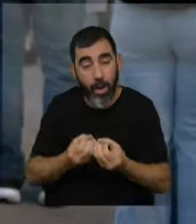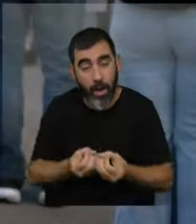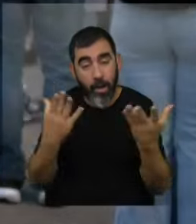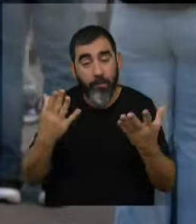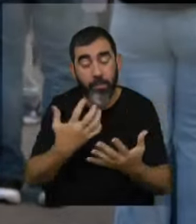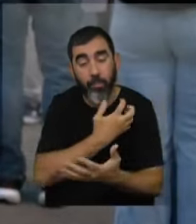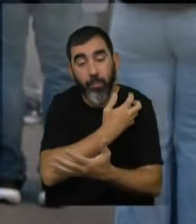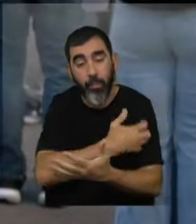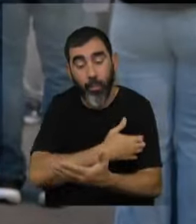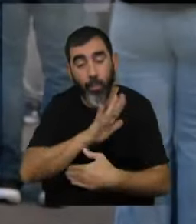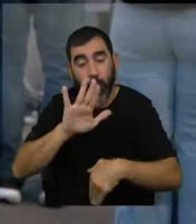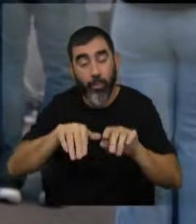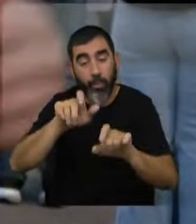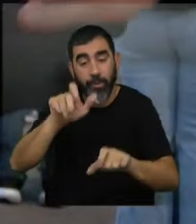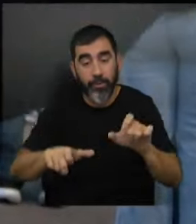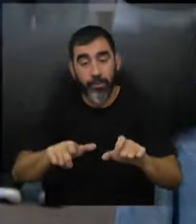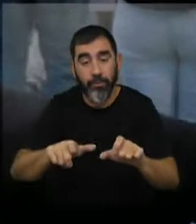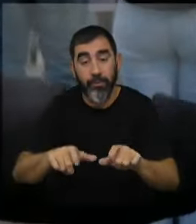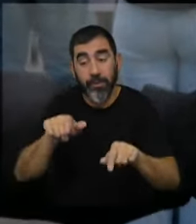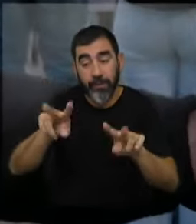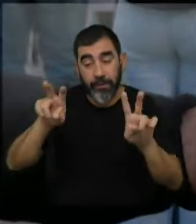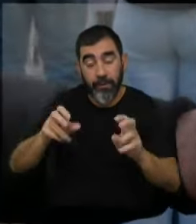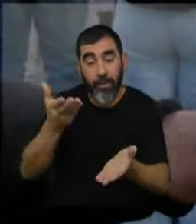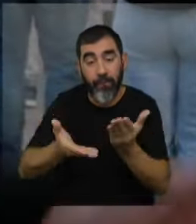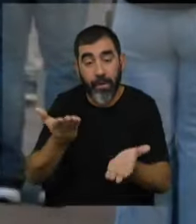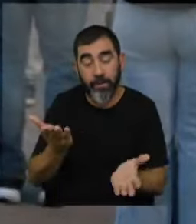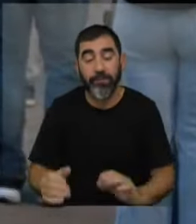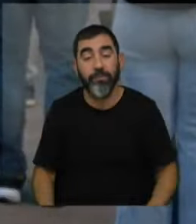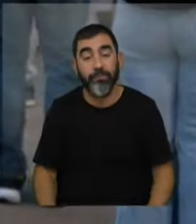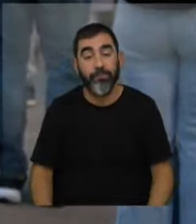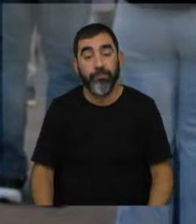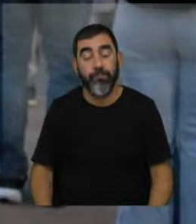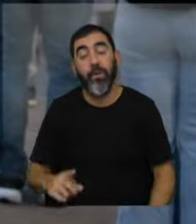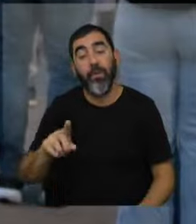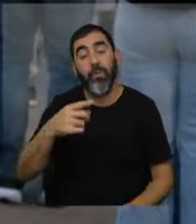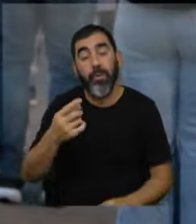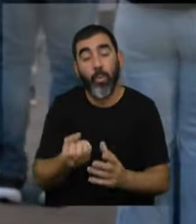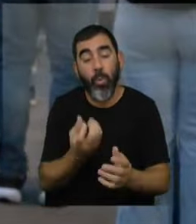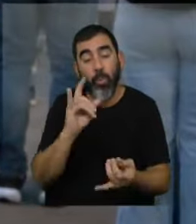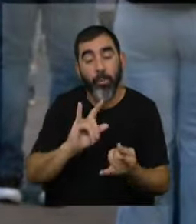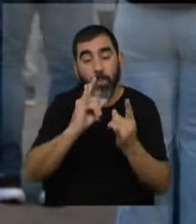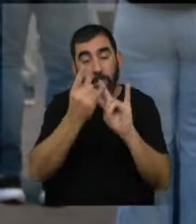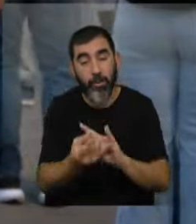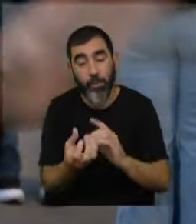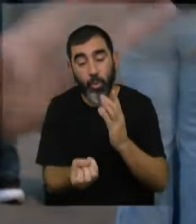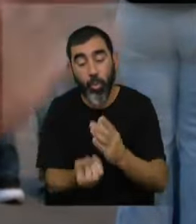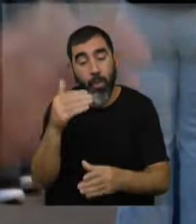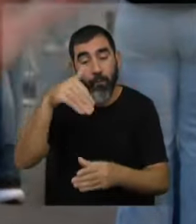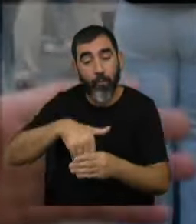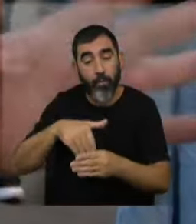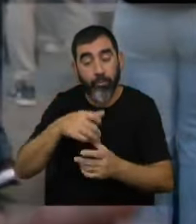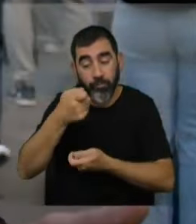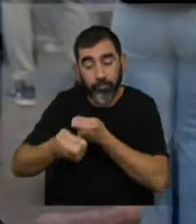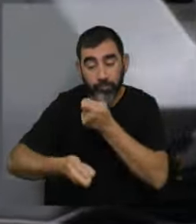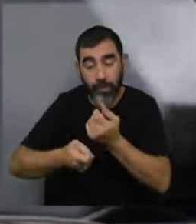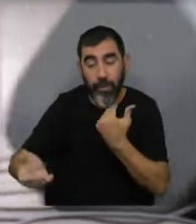vista del empobrecimiento de la mayoría de ciudadanía y hay que laudar sobre ese balance de gobierno después vendrá un nuevo parlamento una nueva elección que va a tener que construir los